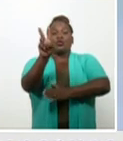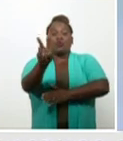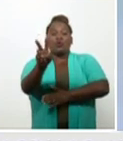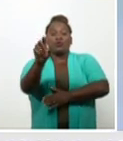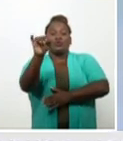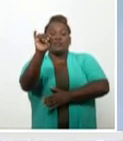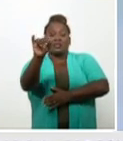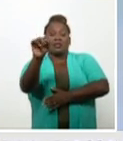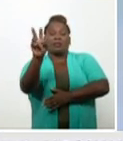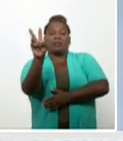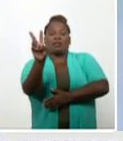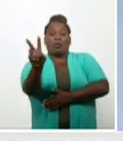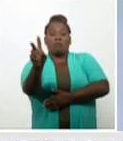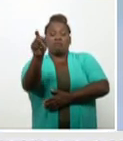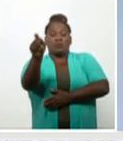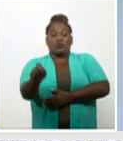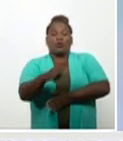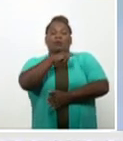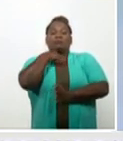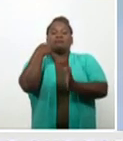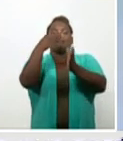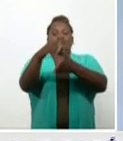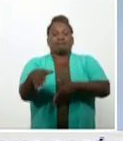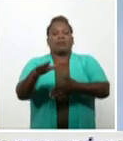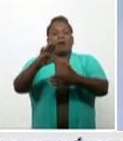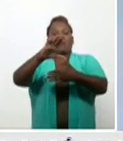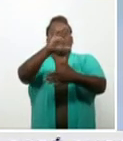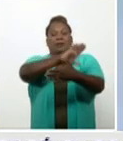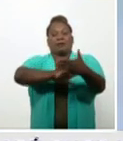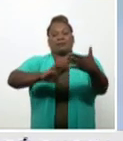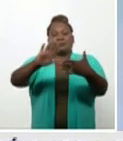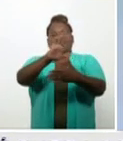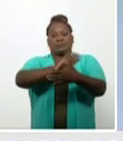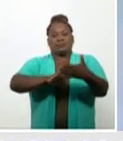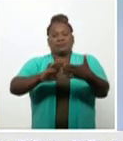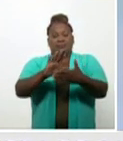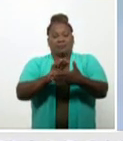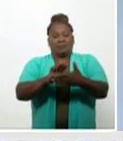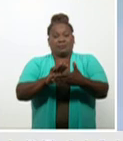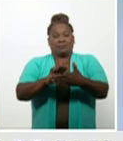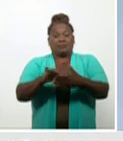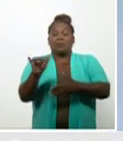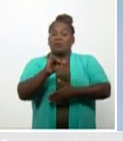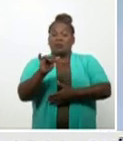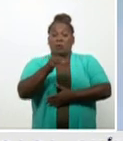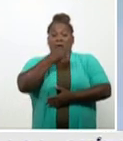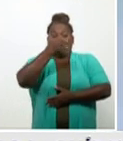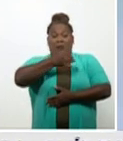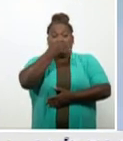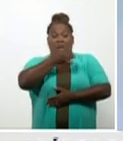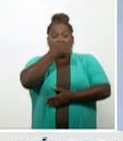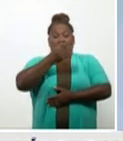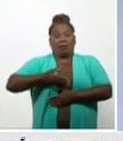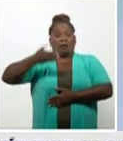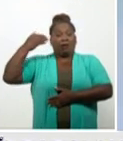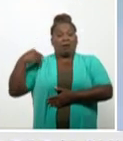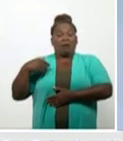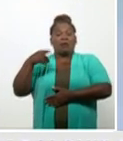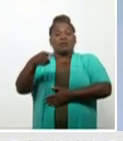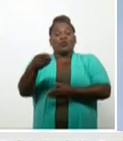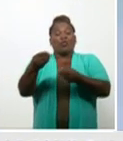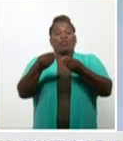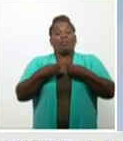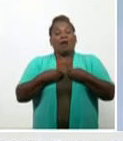165.262 fallecidos en la región de las Américas, lo cual, como habíamos dicho anteriormente, da una letalidad